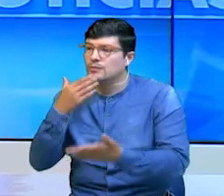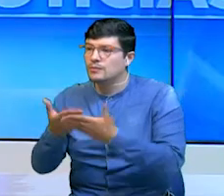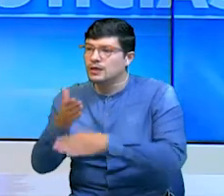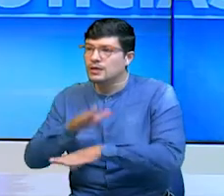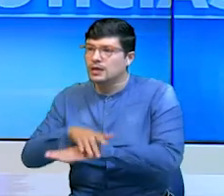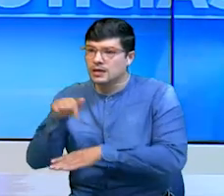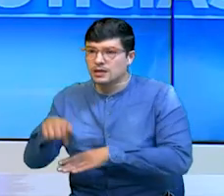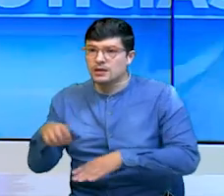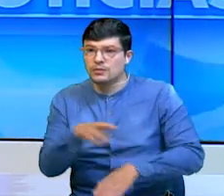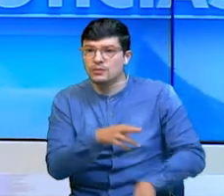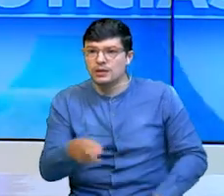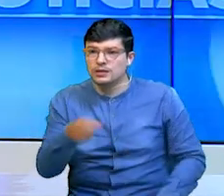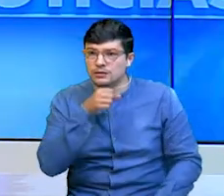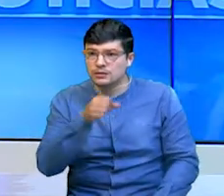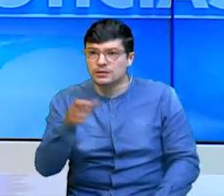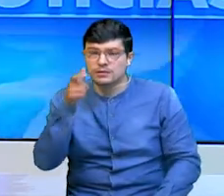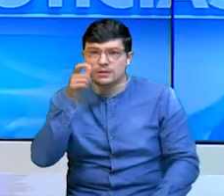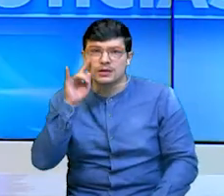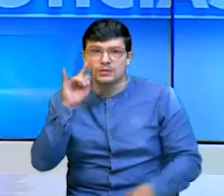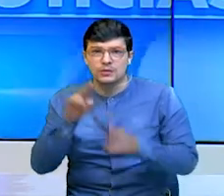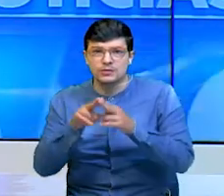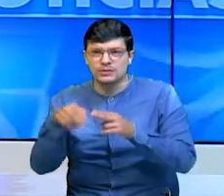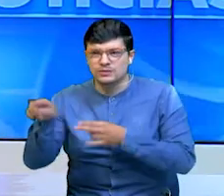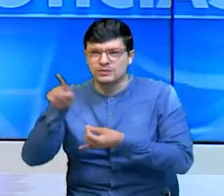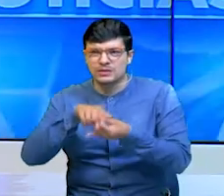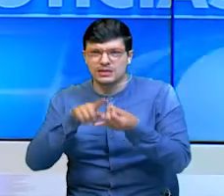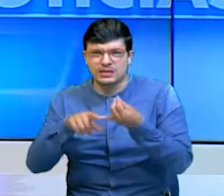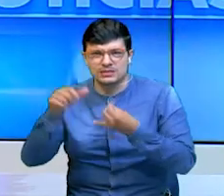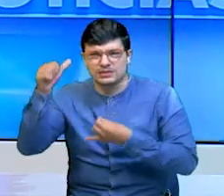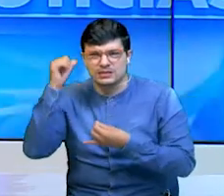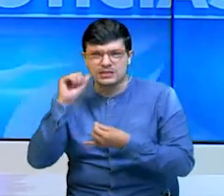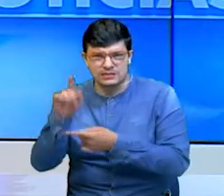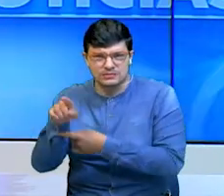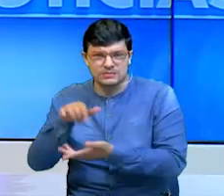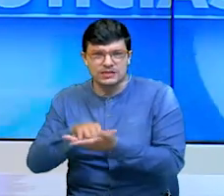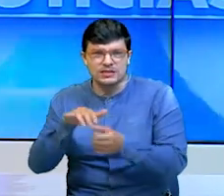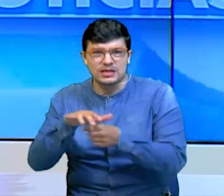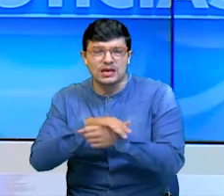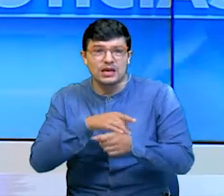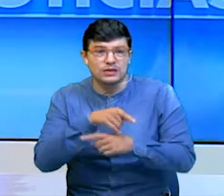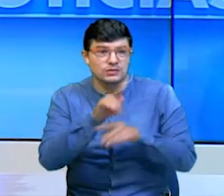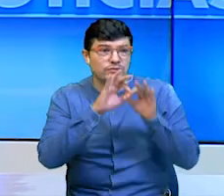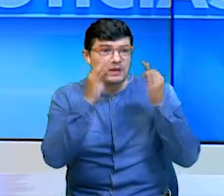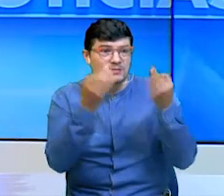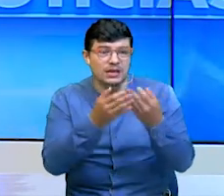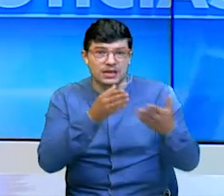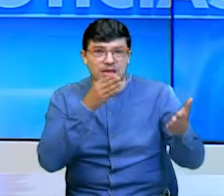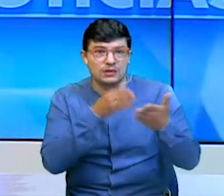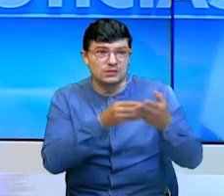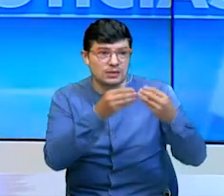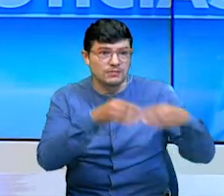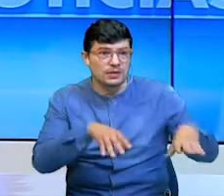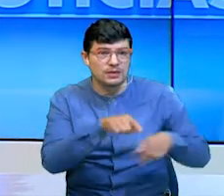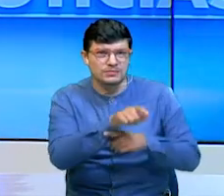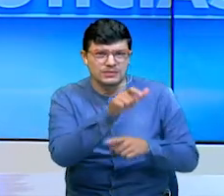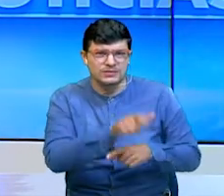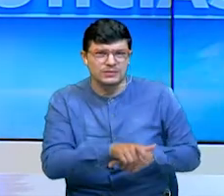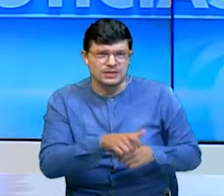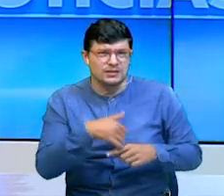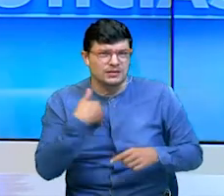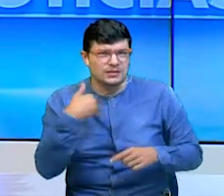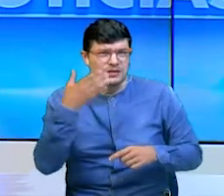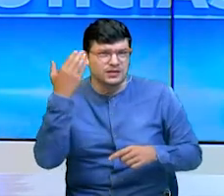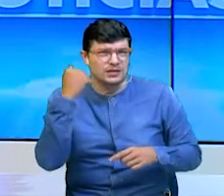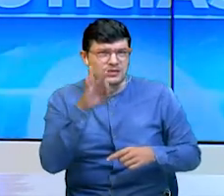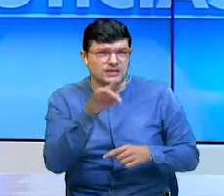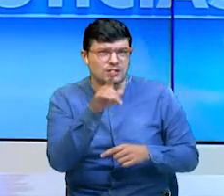loriente noticias hacemos el seguimiento al caso presentado en nuestra misión de ayer donde una familia denunciaba la desaparición de una menor de edad desde el pasado 31